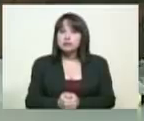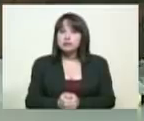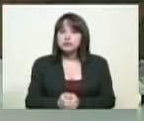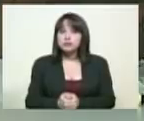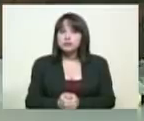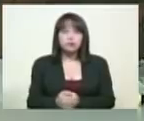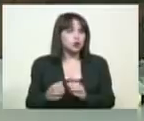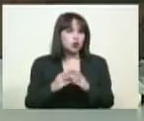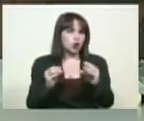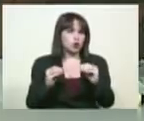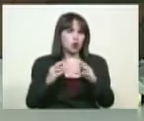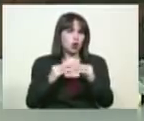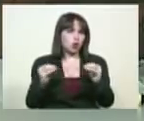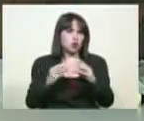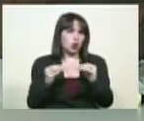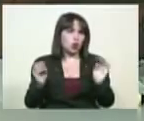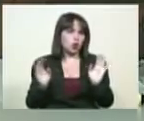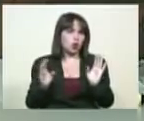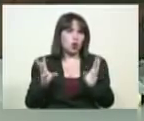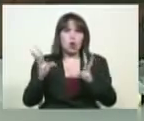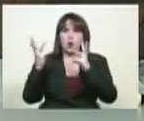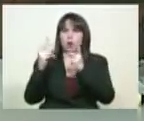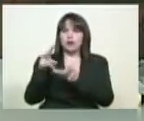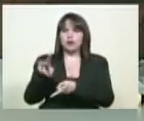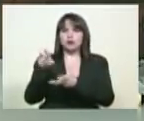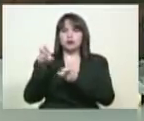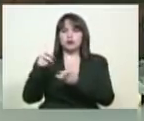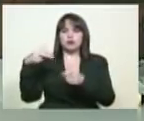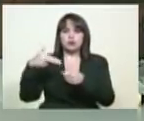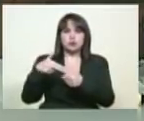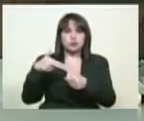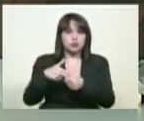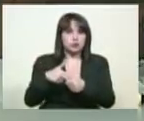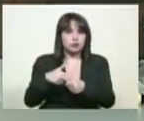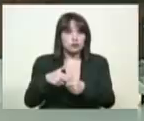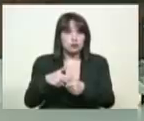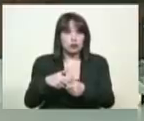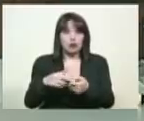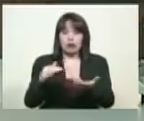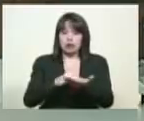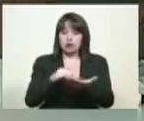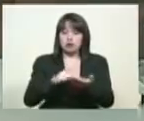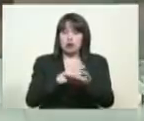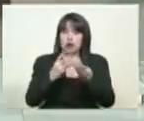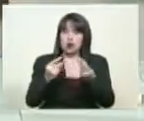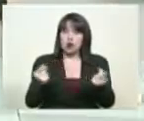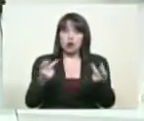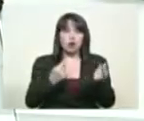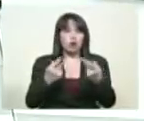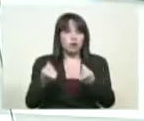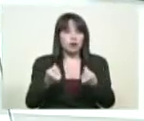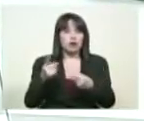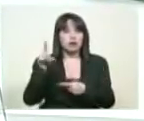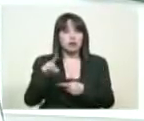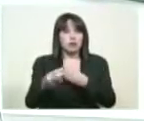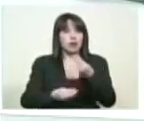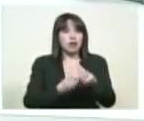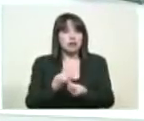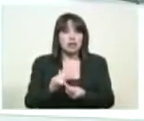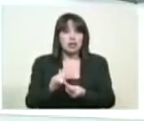todo todo cuanto consumo porque el programa de recuperación económica va a corregir de raíz